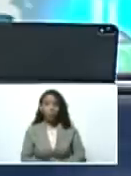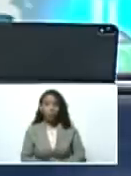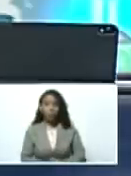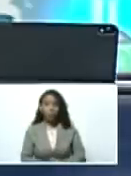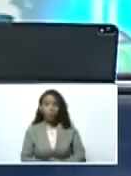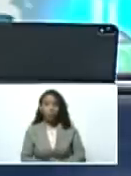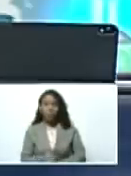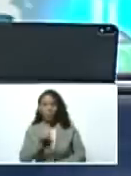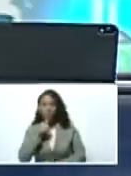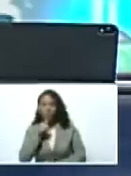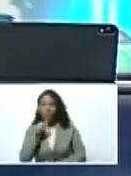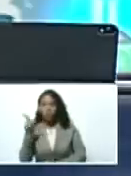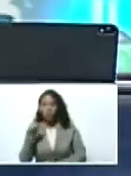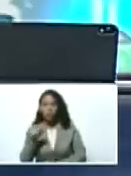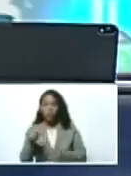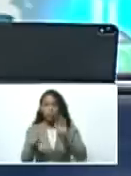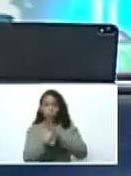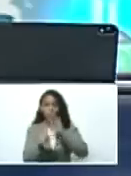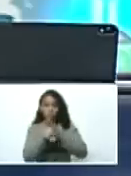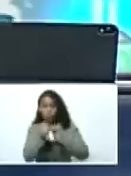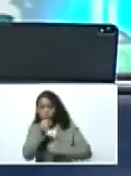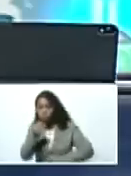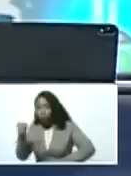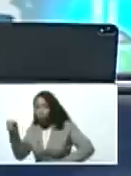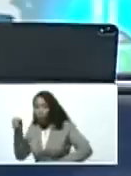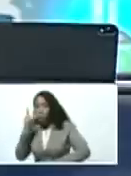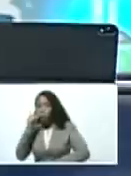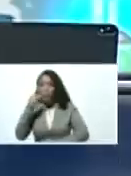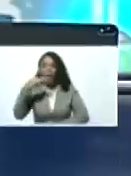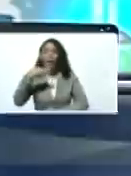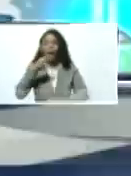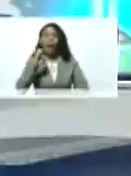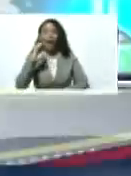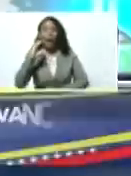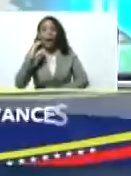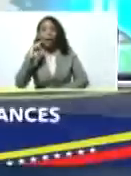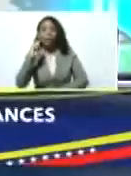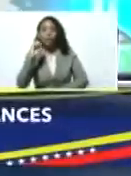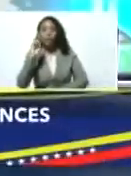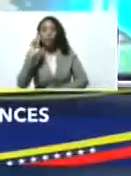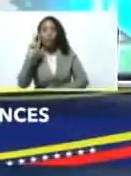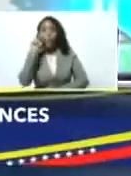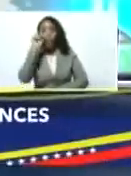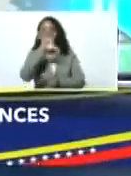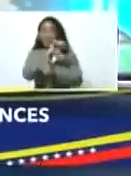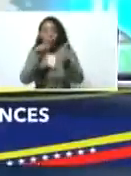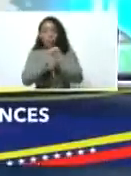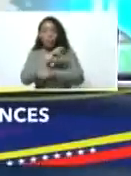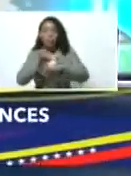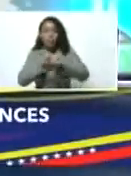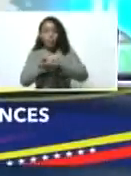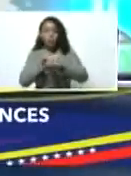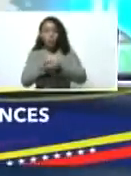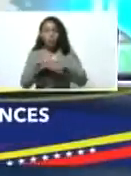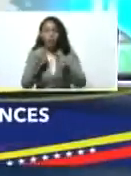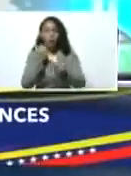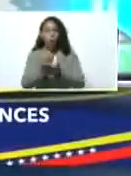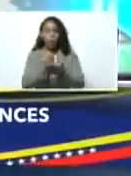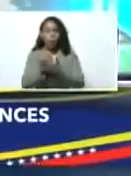¿Tú? Vamos a darle la palabra a Héctor Silva, viceministro de Economía, para ver qué nos dice este